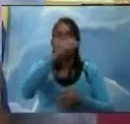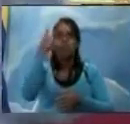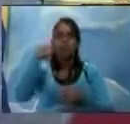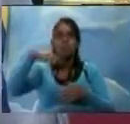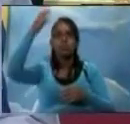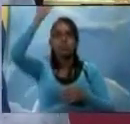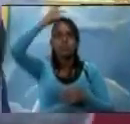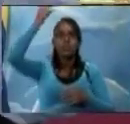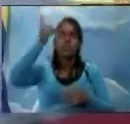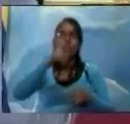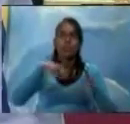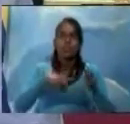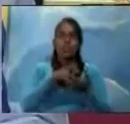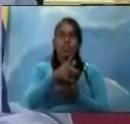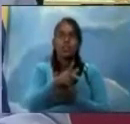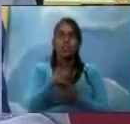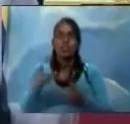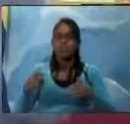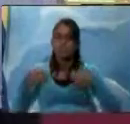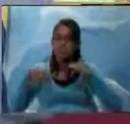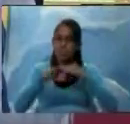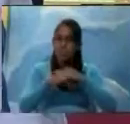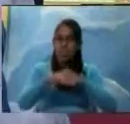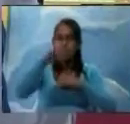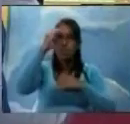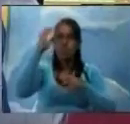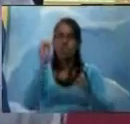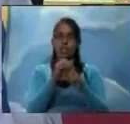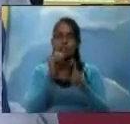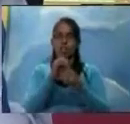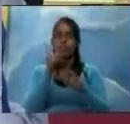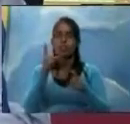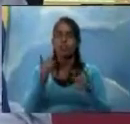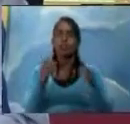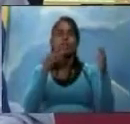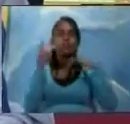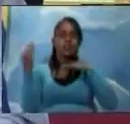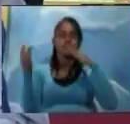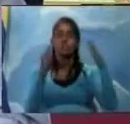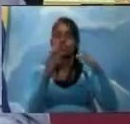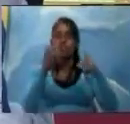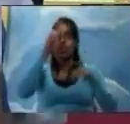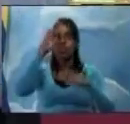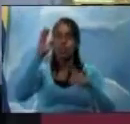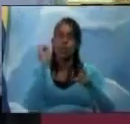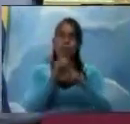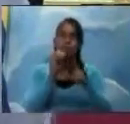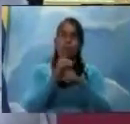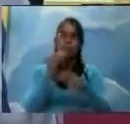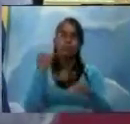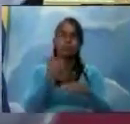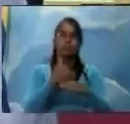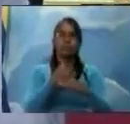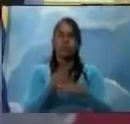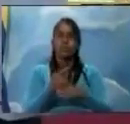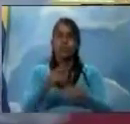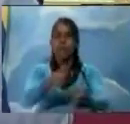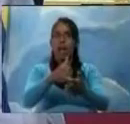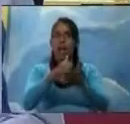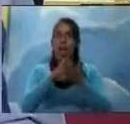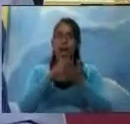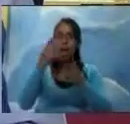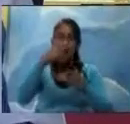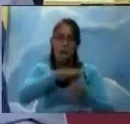cielos. Caminarás, avanzarás. Y Dios te ha llamado como un conquistador. Dios te ha llamado como conquistadoras de almas